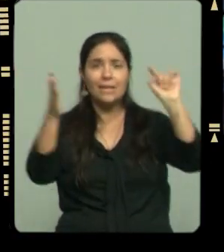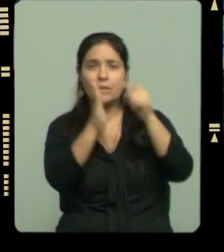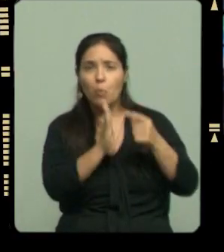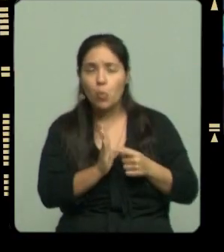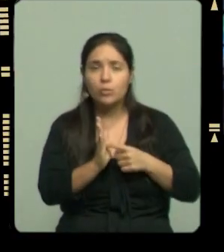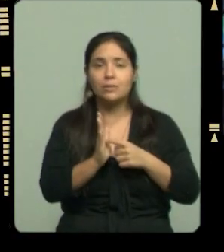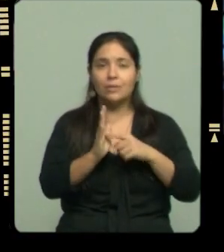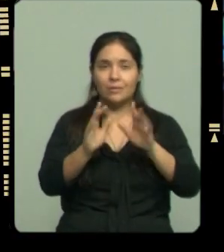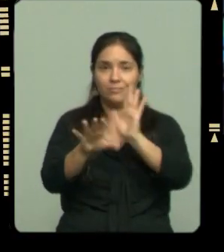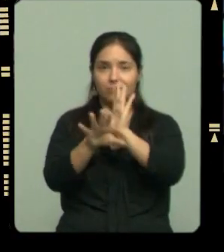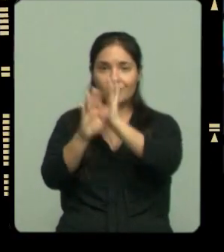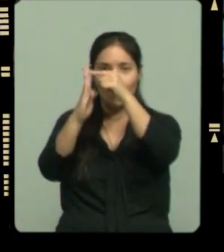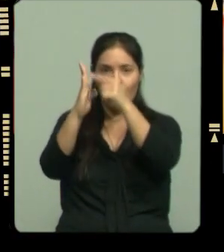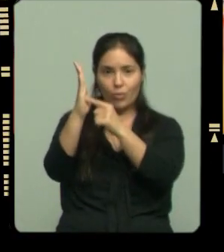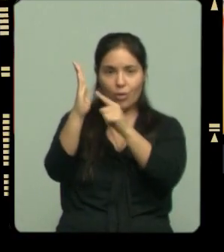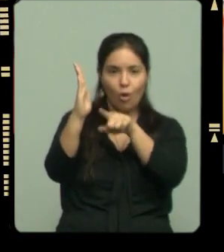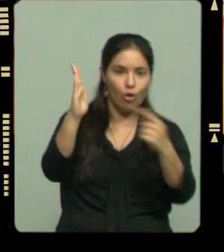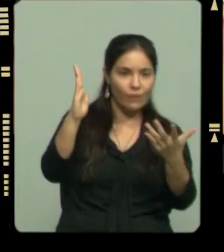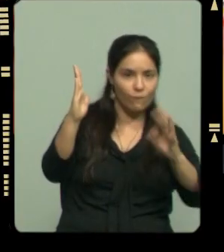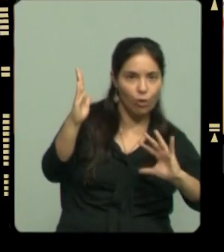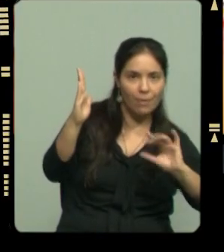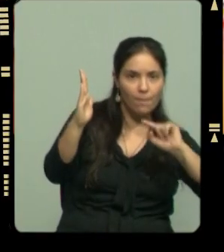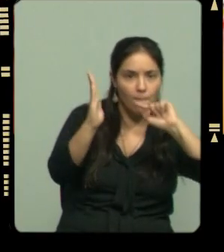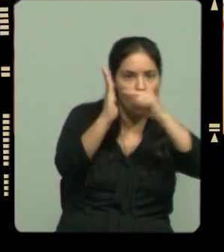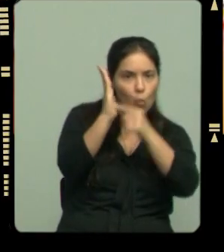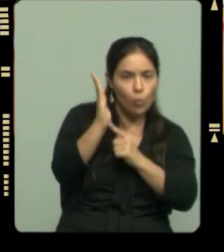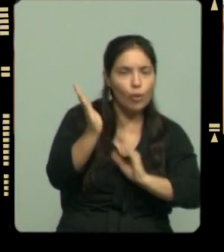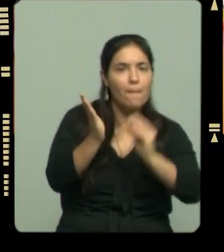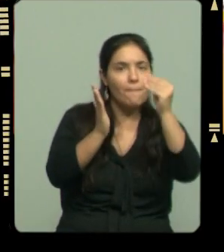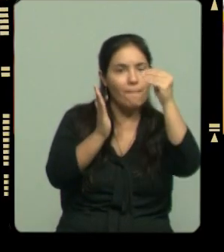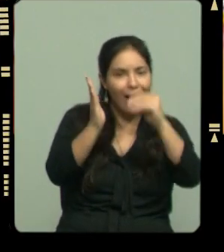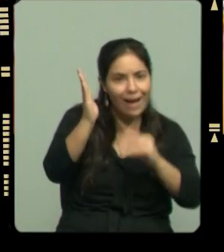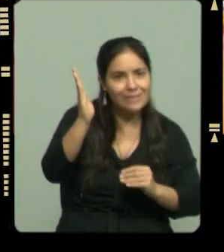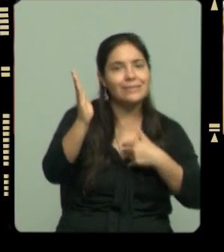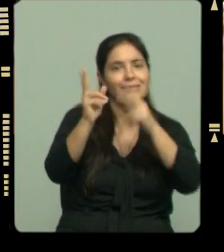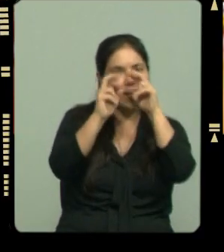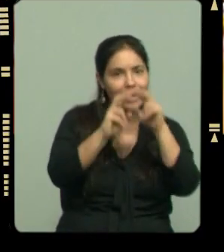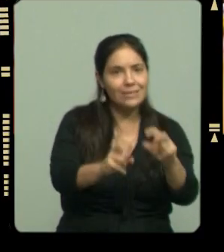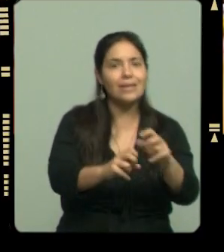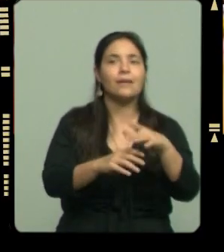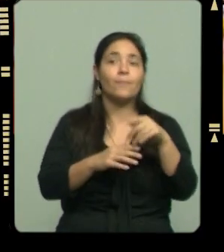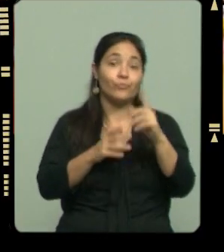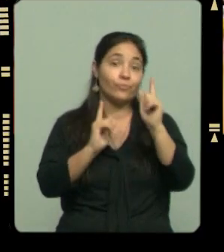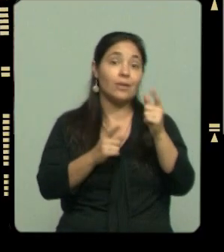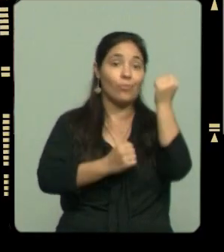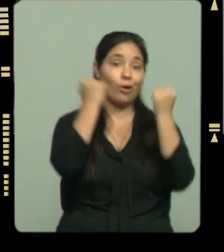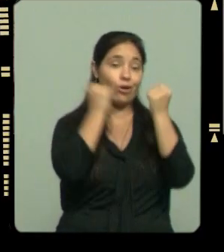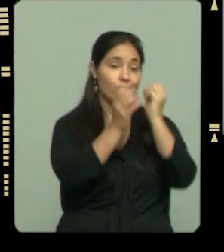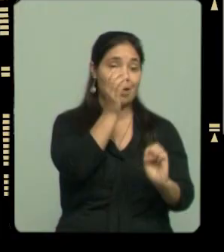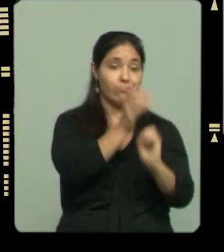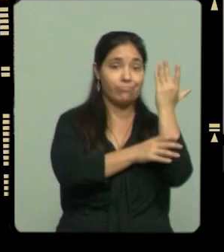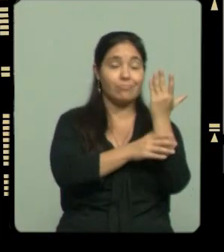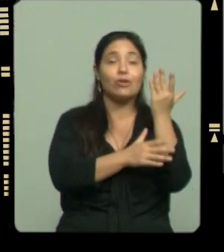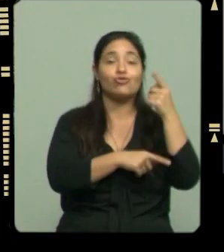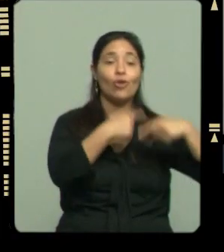ambientales. Y todo eso empezó a medir una serie de variables que justamente ahí nació no de manera casual la economía sostenible, porque empezó a tener